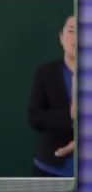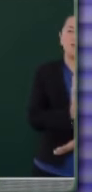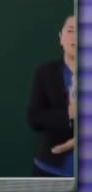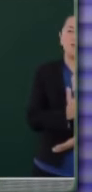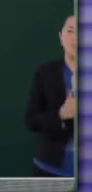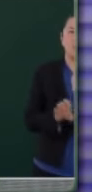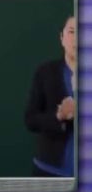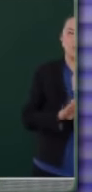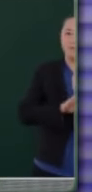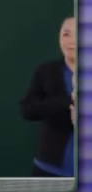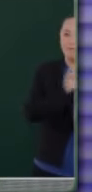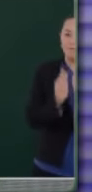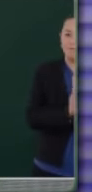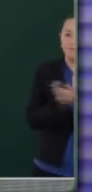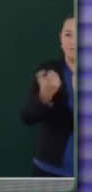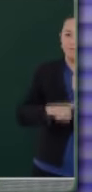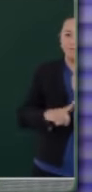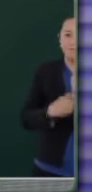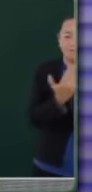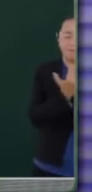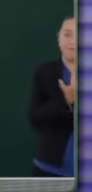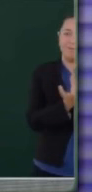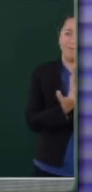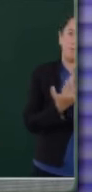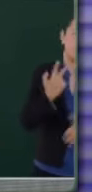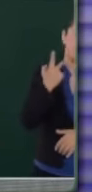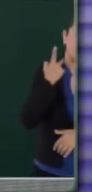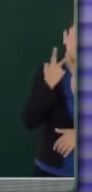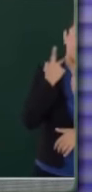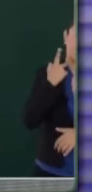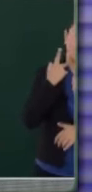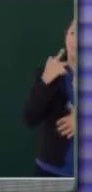un mandato de política exterior.